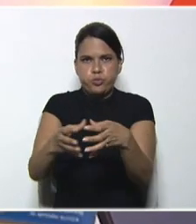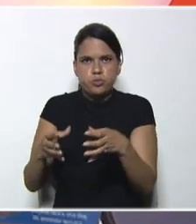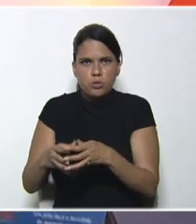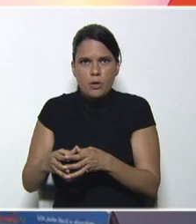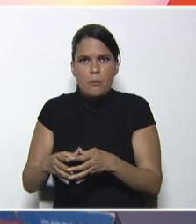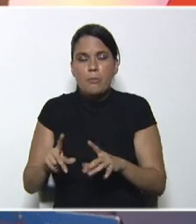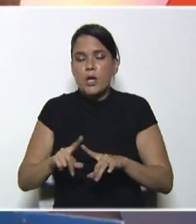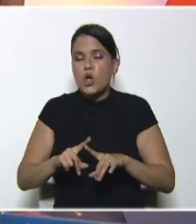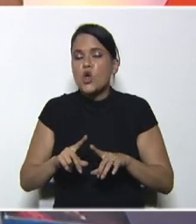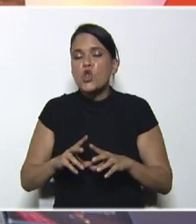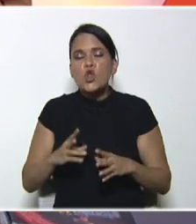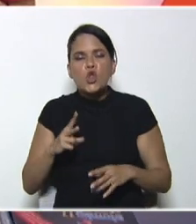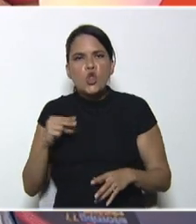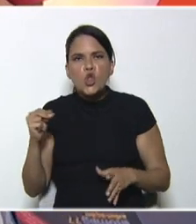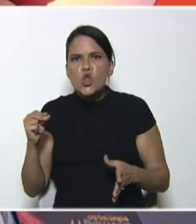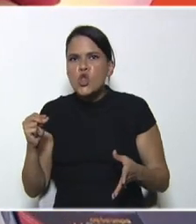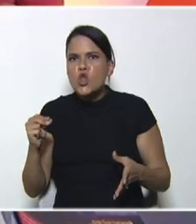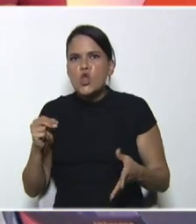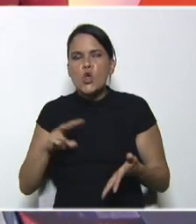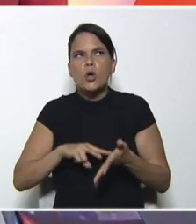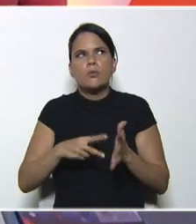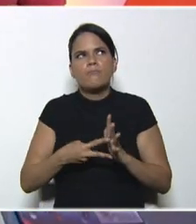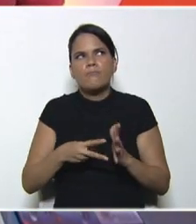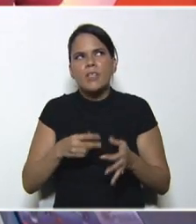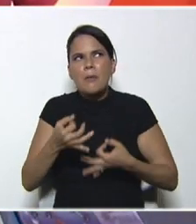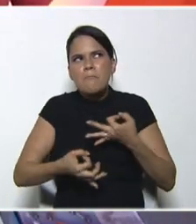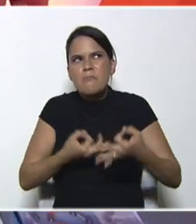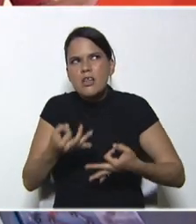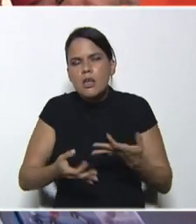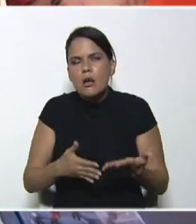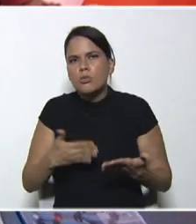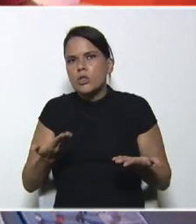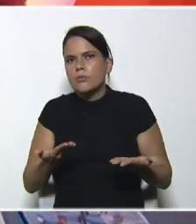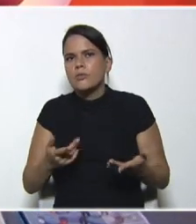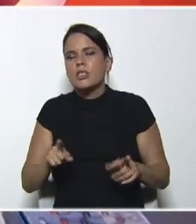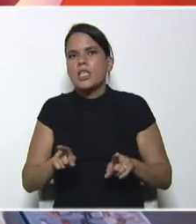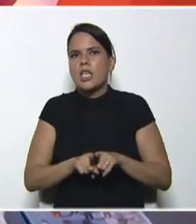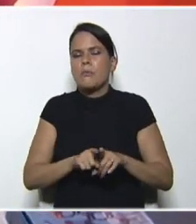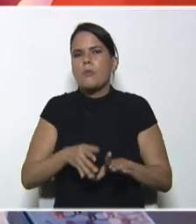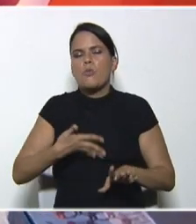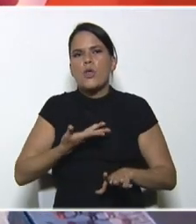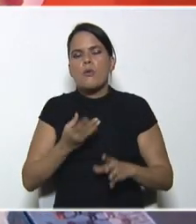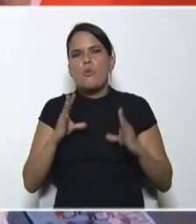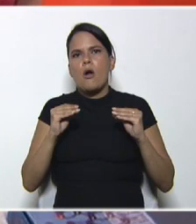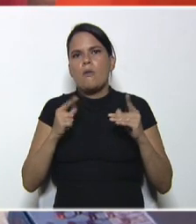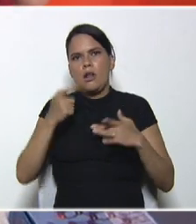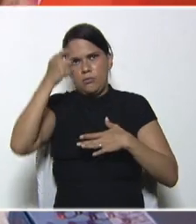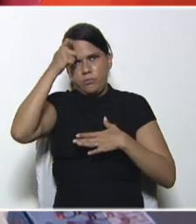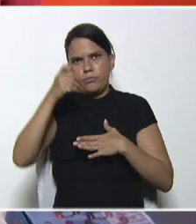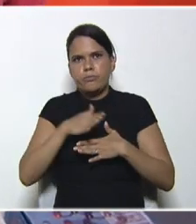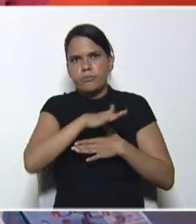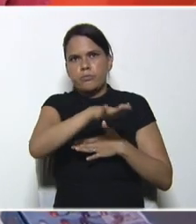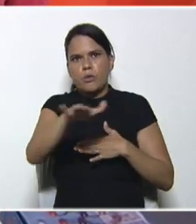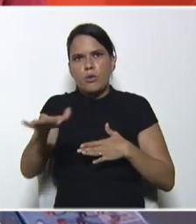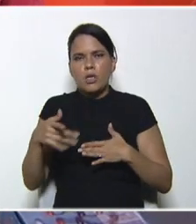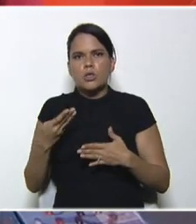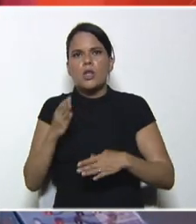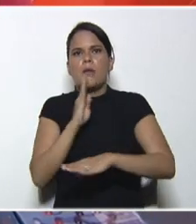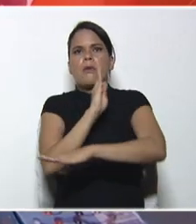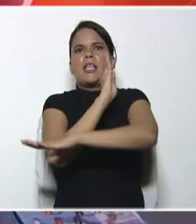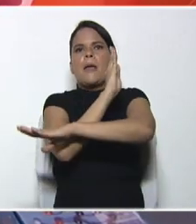tal. Bien, esa es una definición. También podemos hablar de población con respecto a la parte